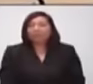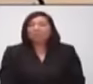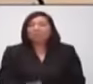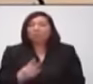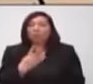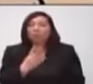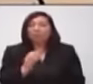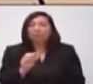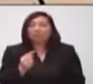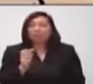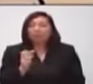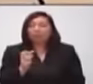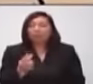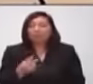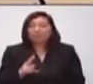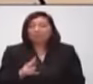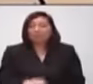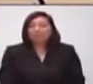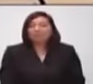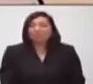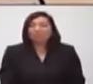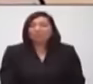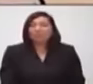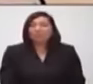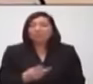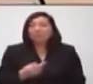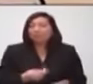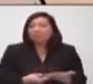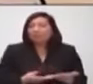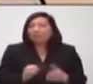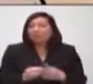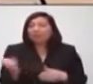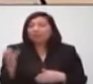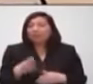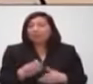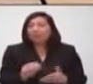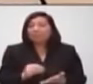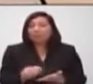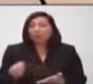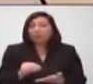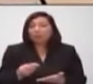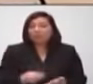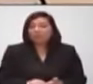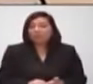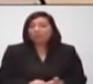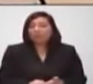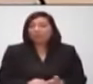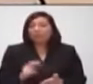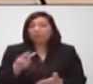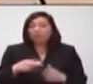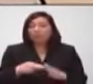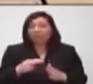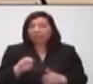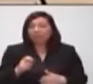valor de $40.000, mayores costos por el incremento en el número de predios a ser reubicados, mayores costos por la implementación del parámetro según norma